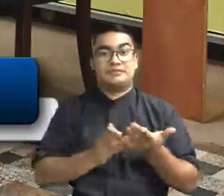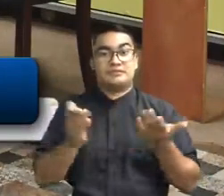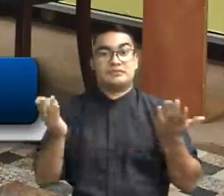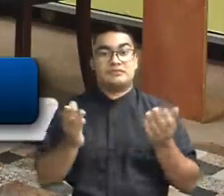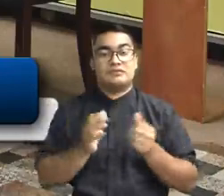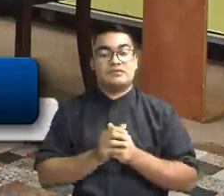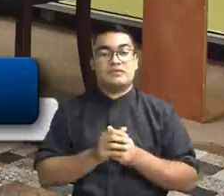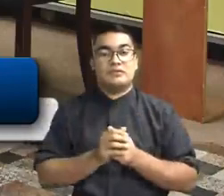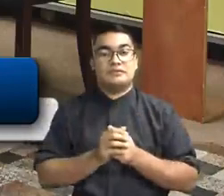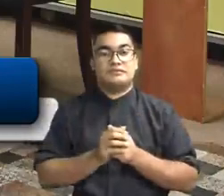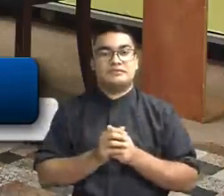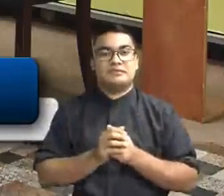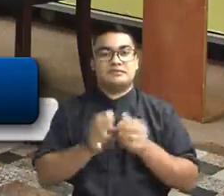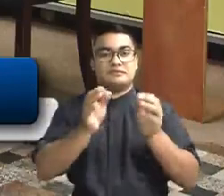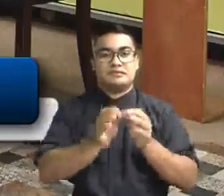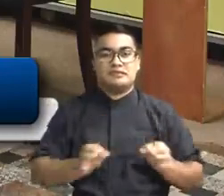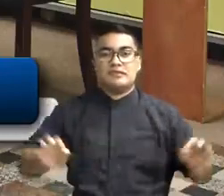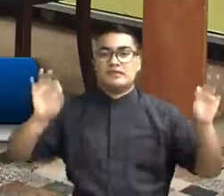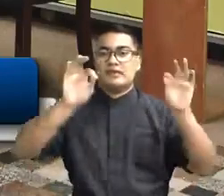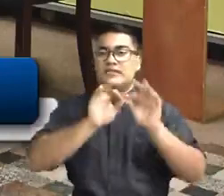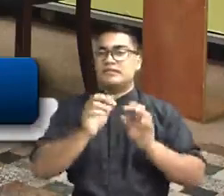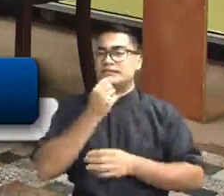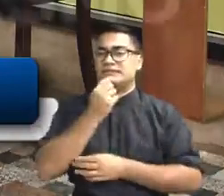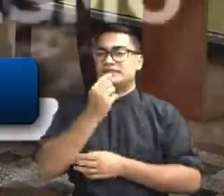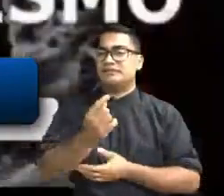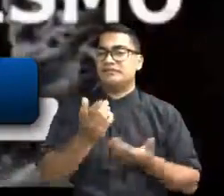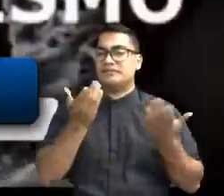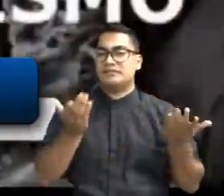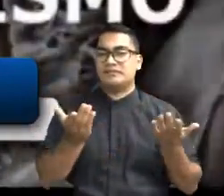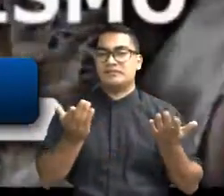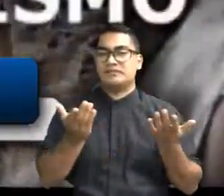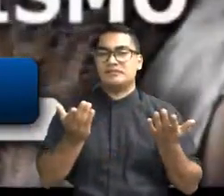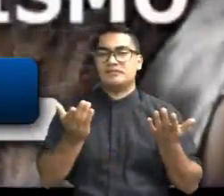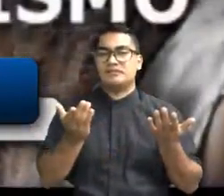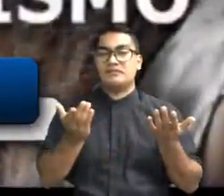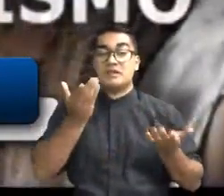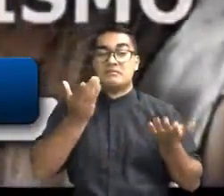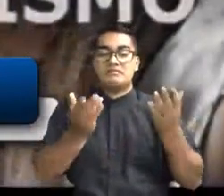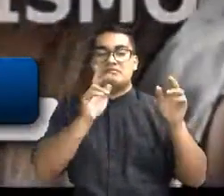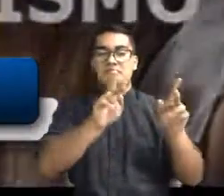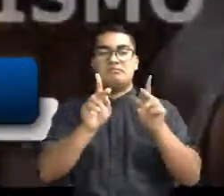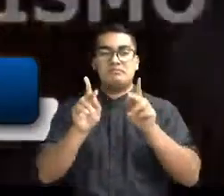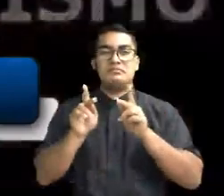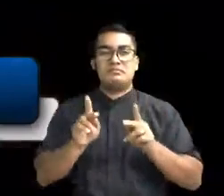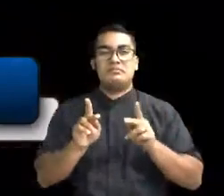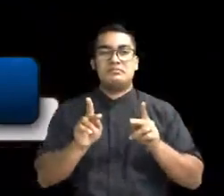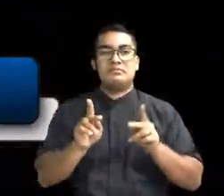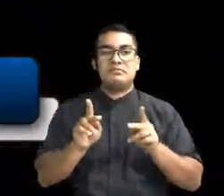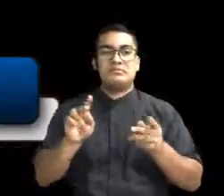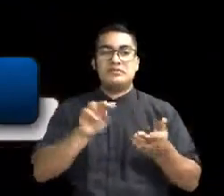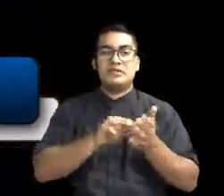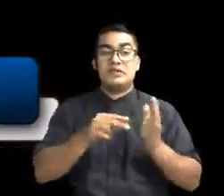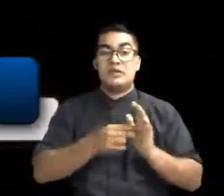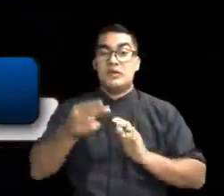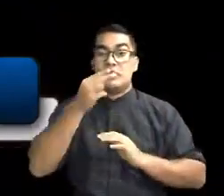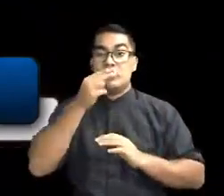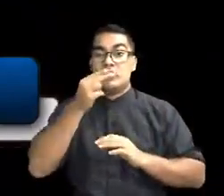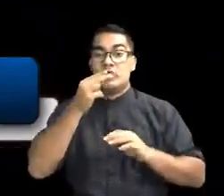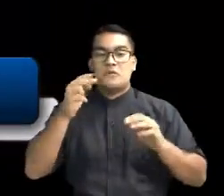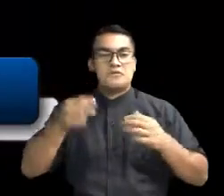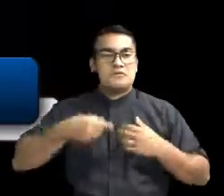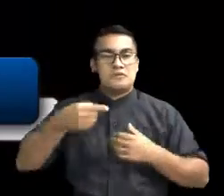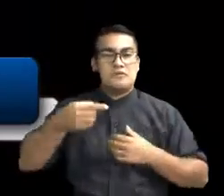mujeres. Es importante recalcar también que aunque la persona no es un fumador activo,